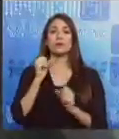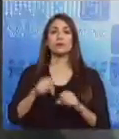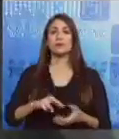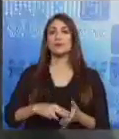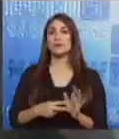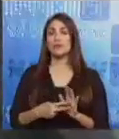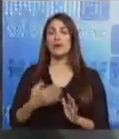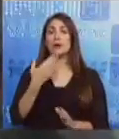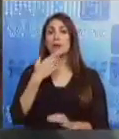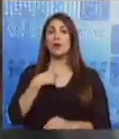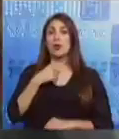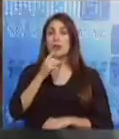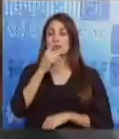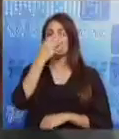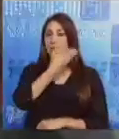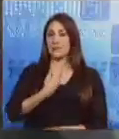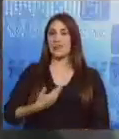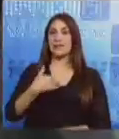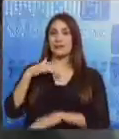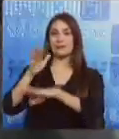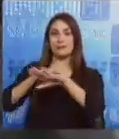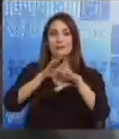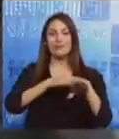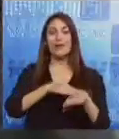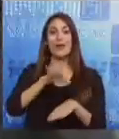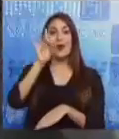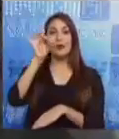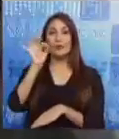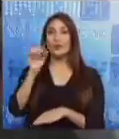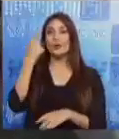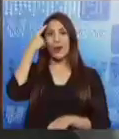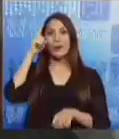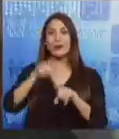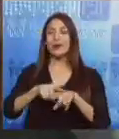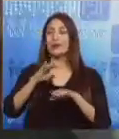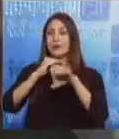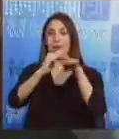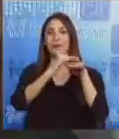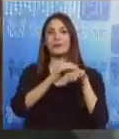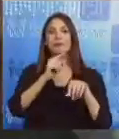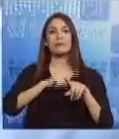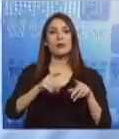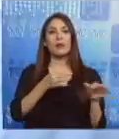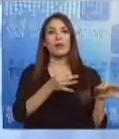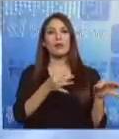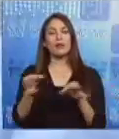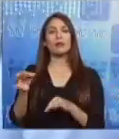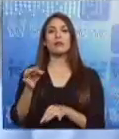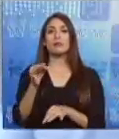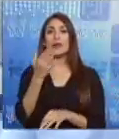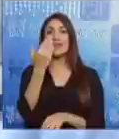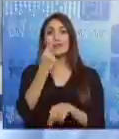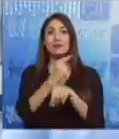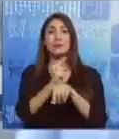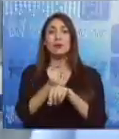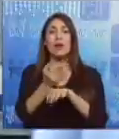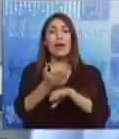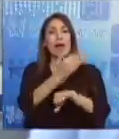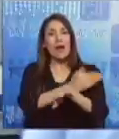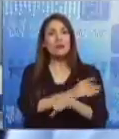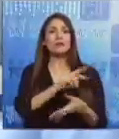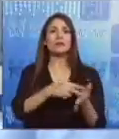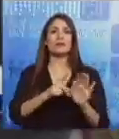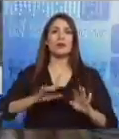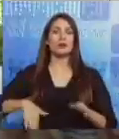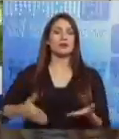a una cena a las 20 horas. Llegar 15 minutos antes es estar atrasados. La impuntualidad no solo puede ocasionar este tipo